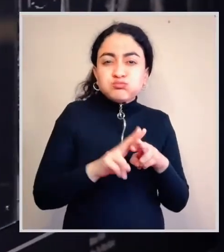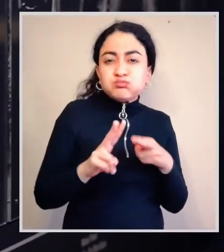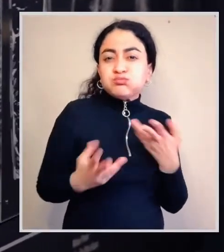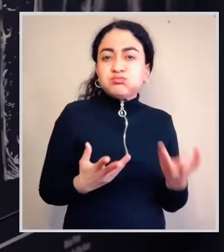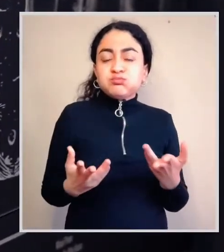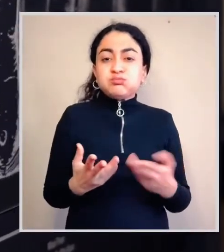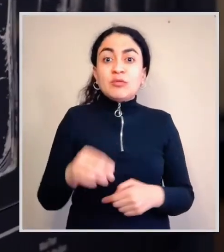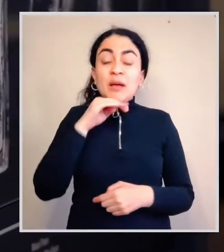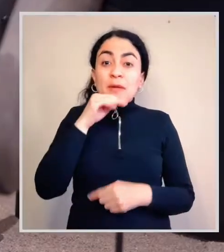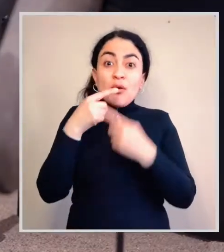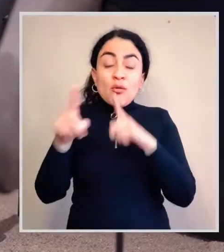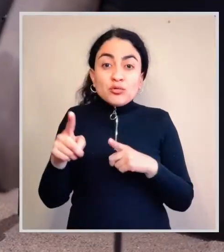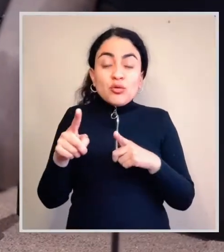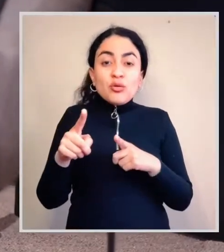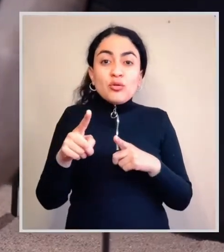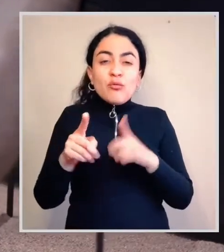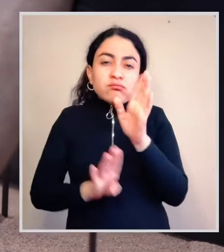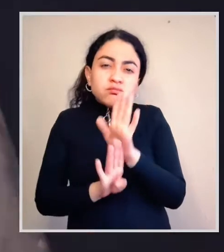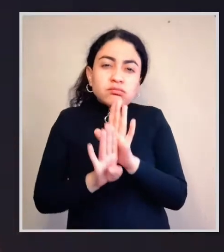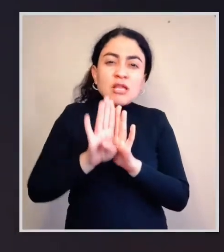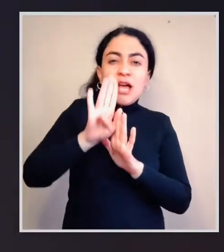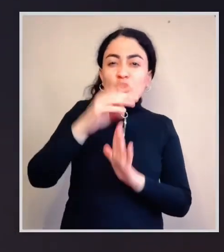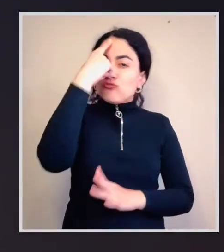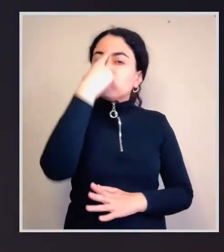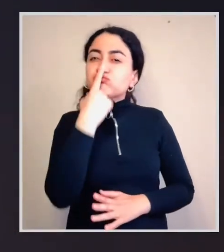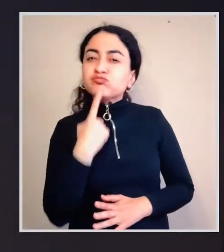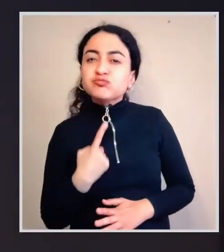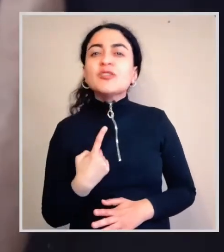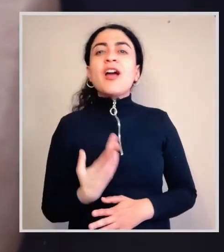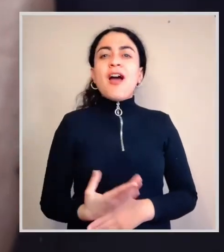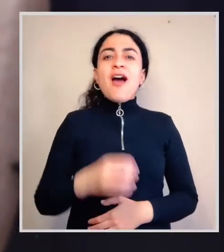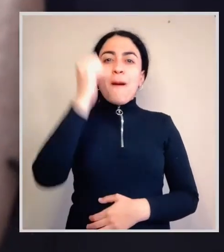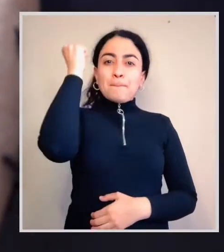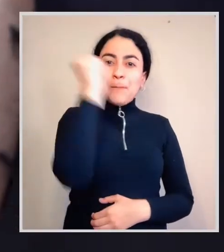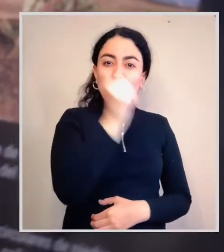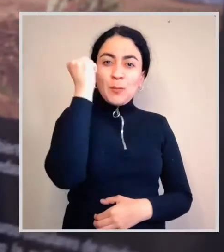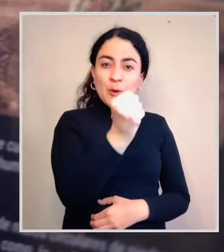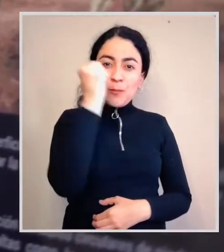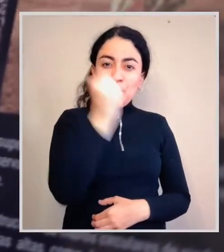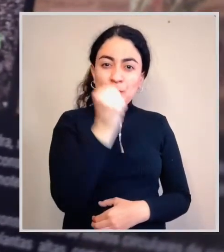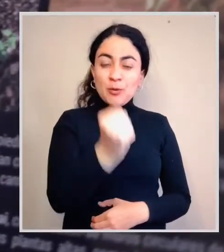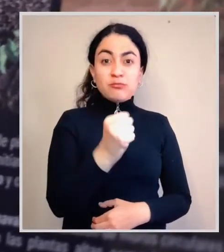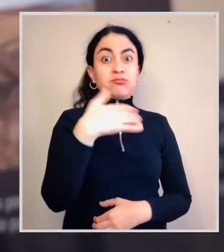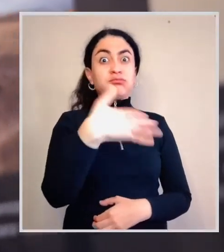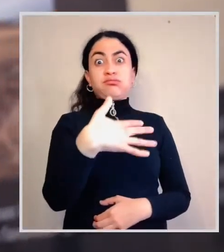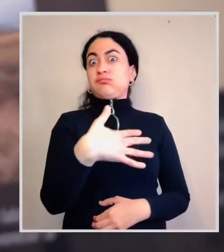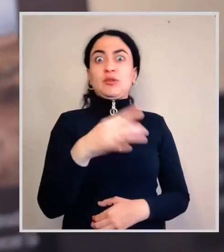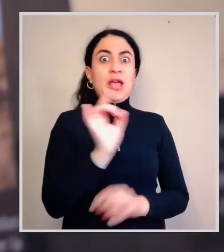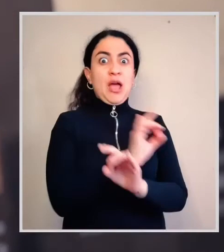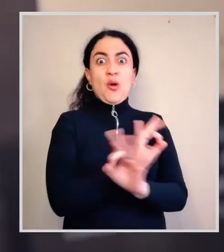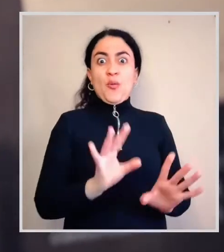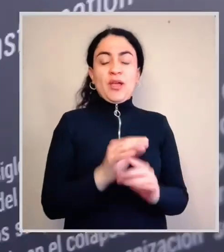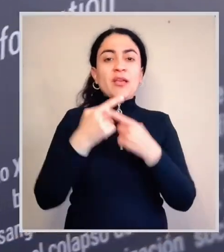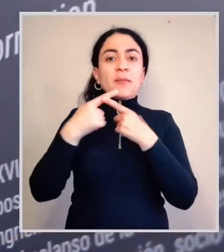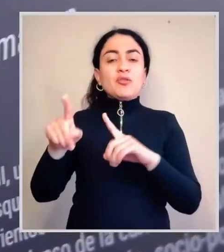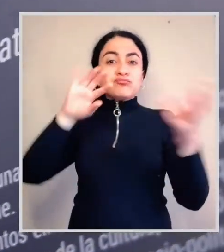En la fase del desarrollo monumental, entre los toqui pulidos, se encuentra una pieza única. Luego, en la etapa del